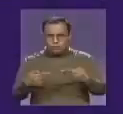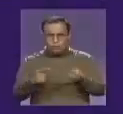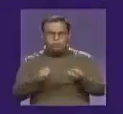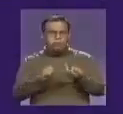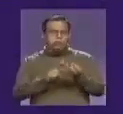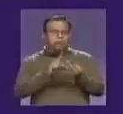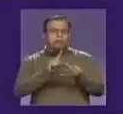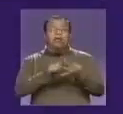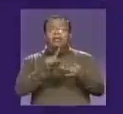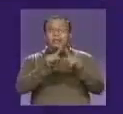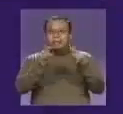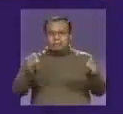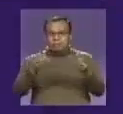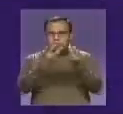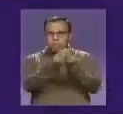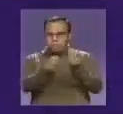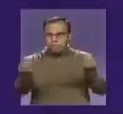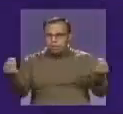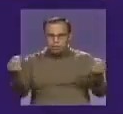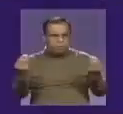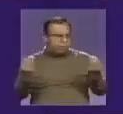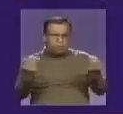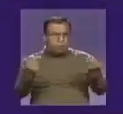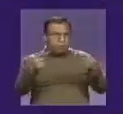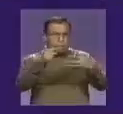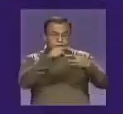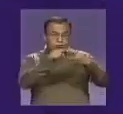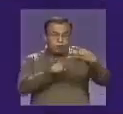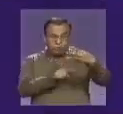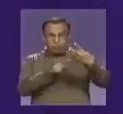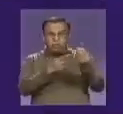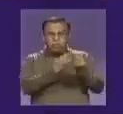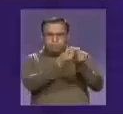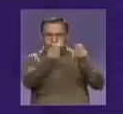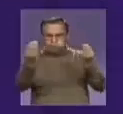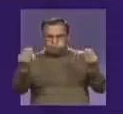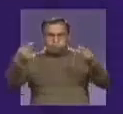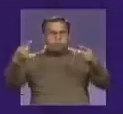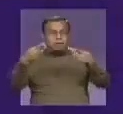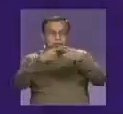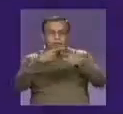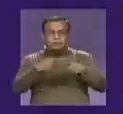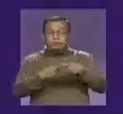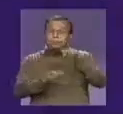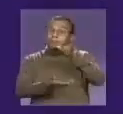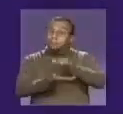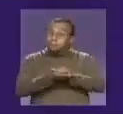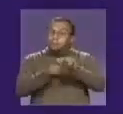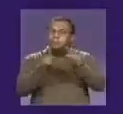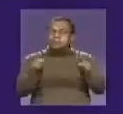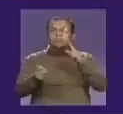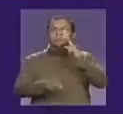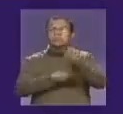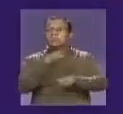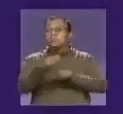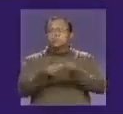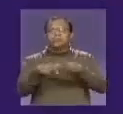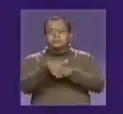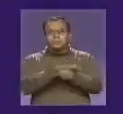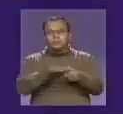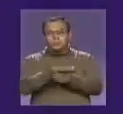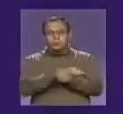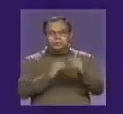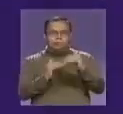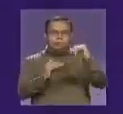Cuando todas estas categorías se interseccionan, que es lo que habla justamente la intersección, hace que estemos en condiciones